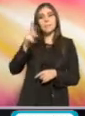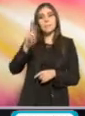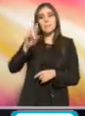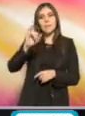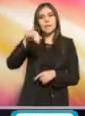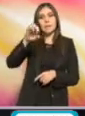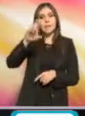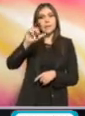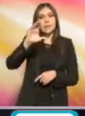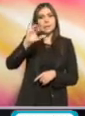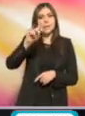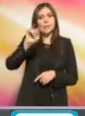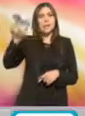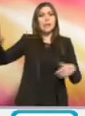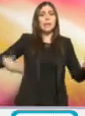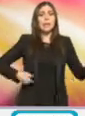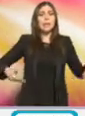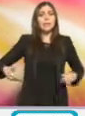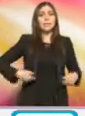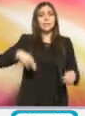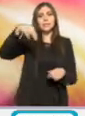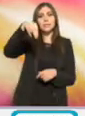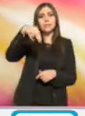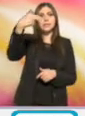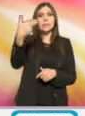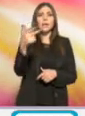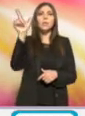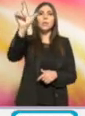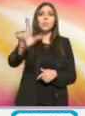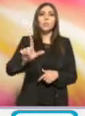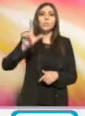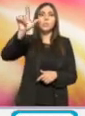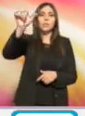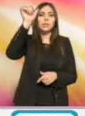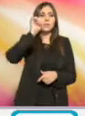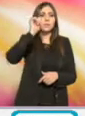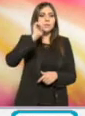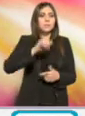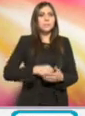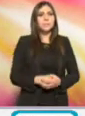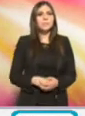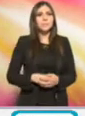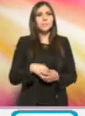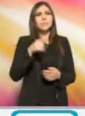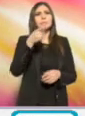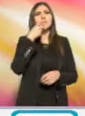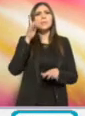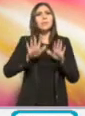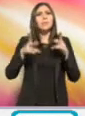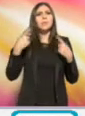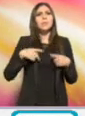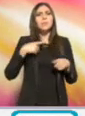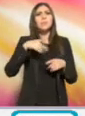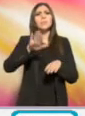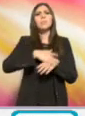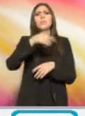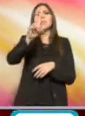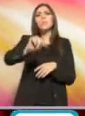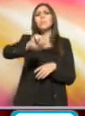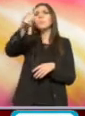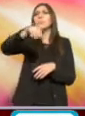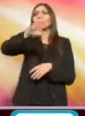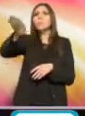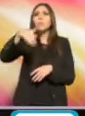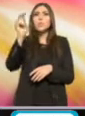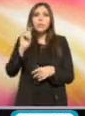los lunes y es algo muy divertido. No sé a cuántos de ustedes no les han dicho, oye, ¿por qué no estás saliendo con alguien? Ay, pero Es que por